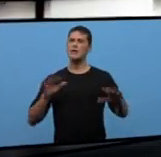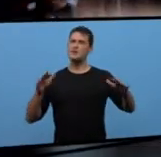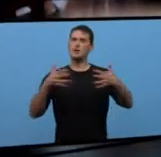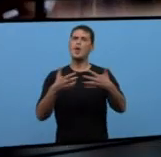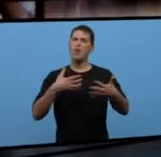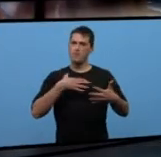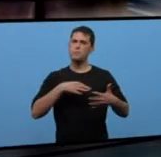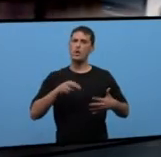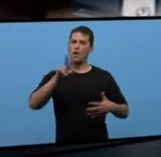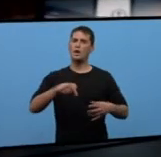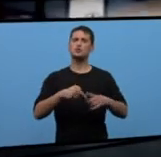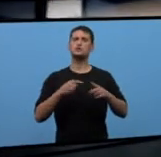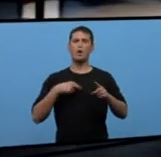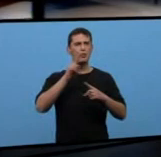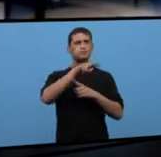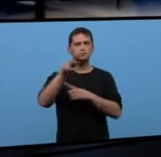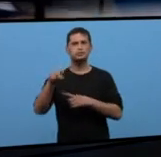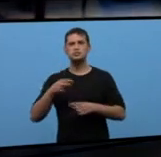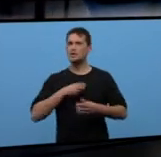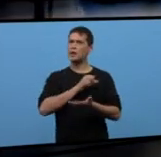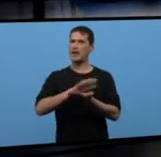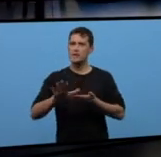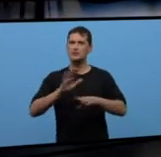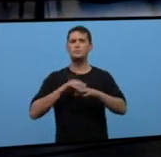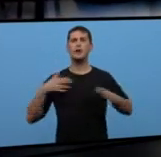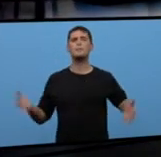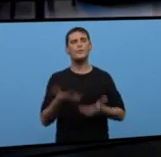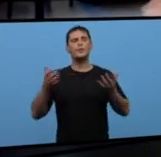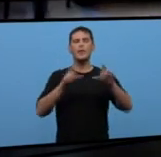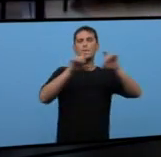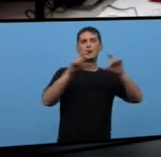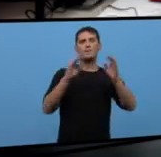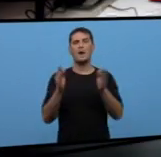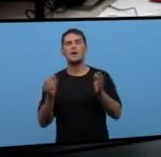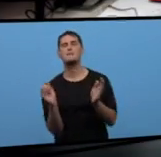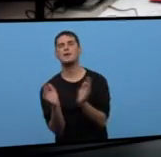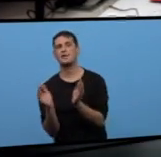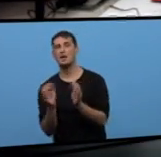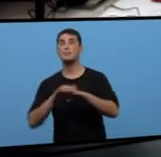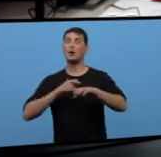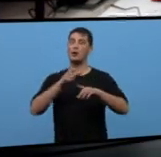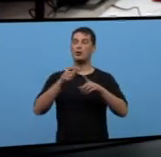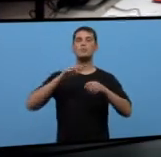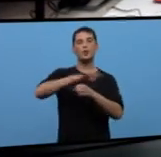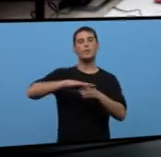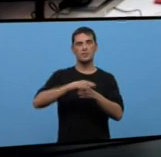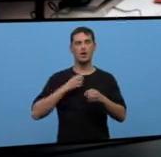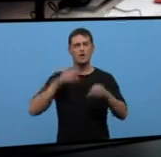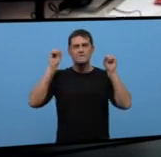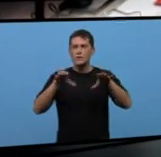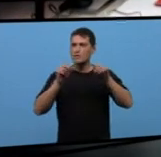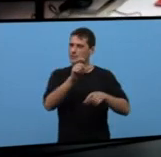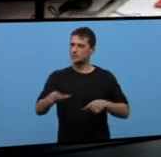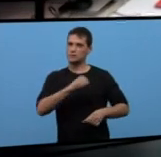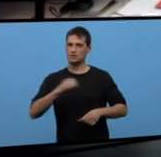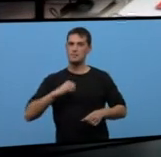Internet pode ser o mellor escaparate e de balde para promocionar as pequenas e medianas empresas da nosa provincia. Formar autónomos